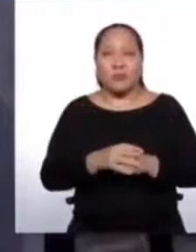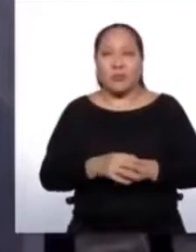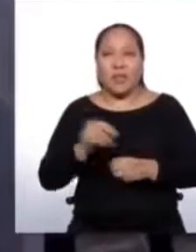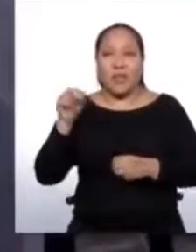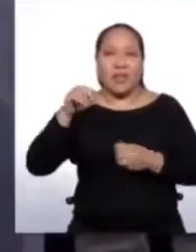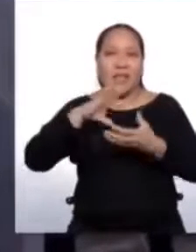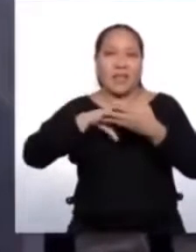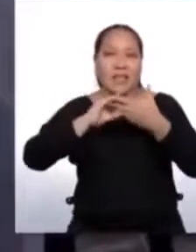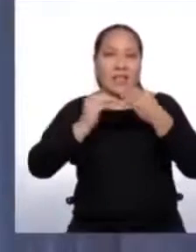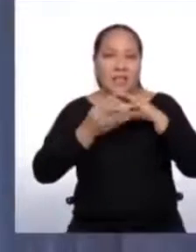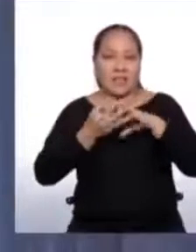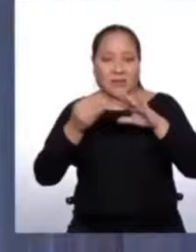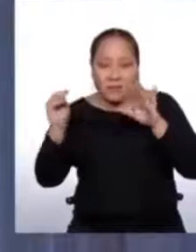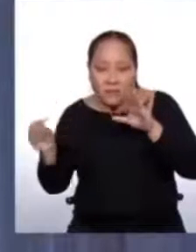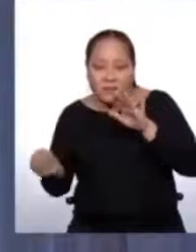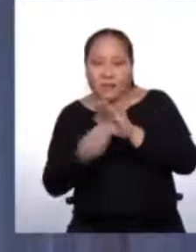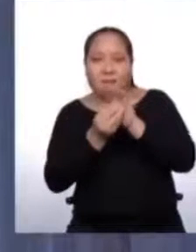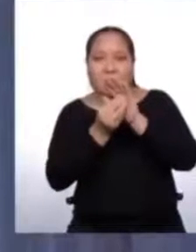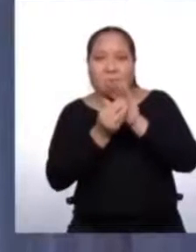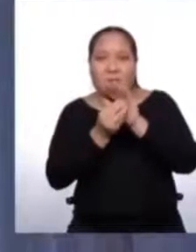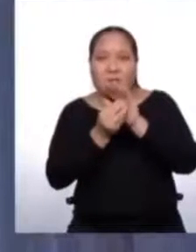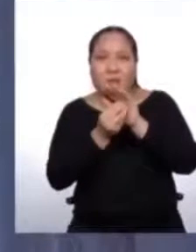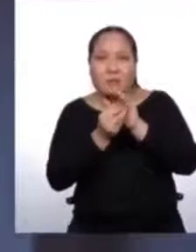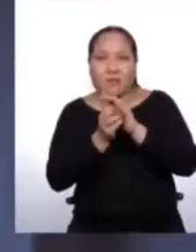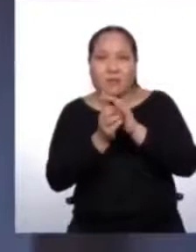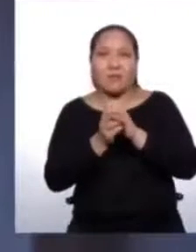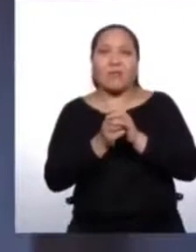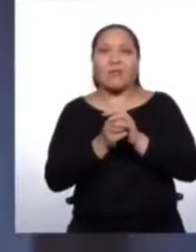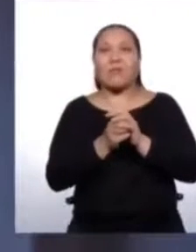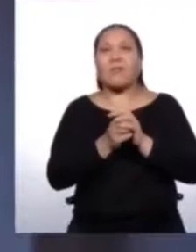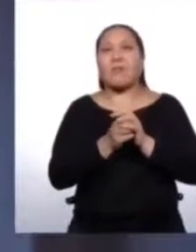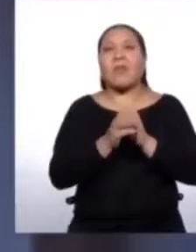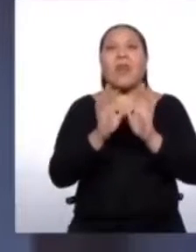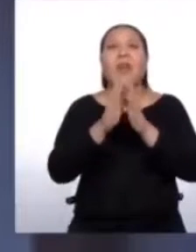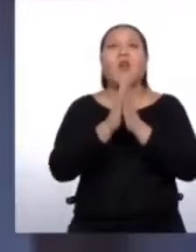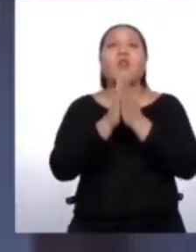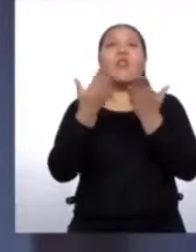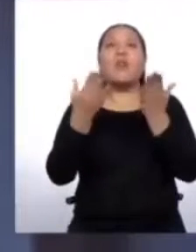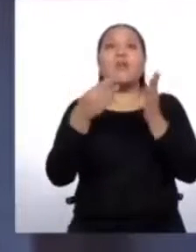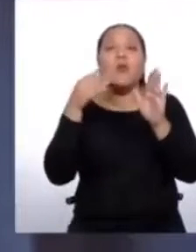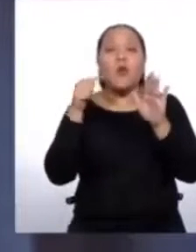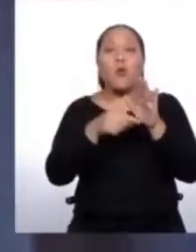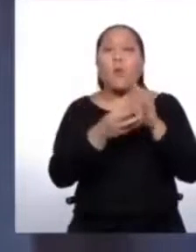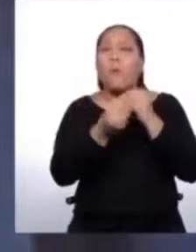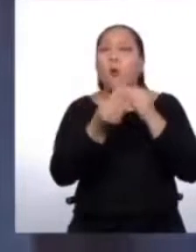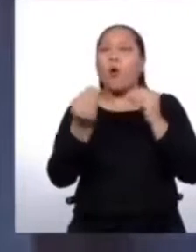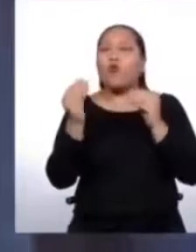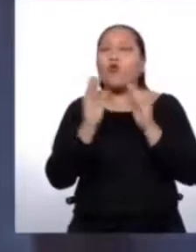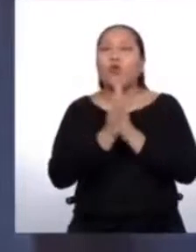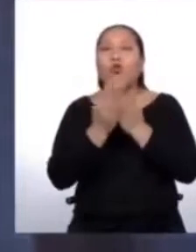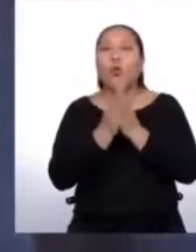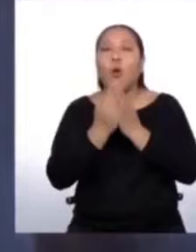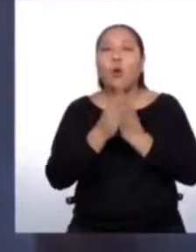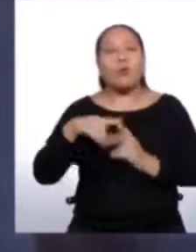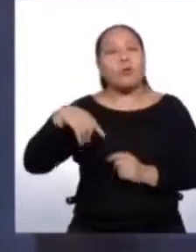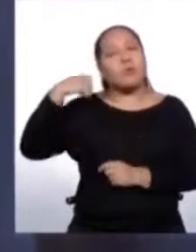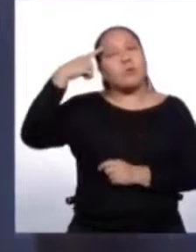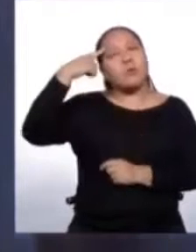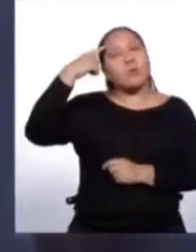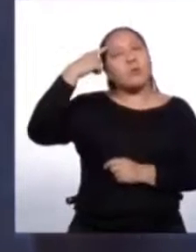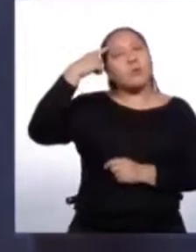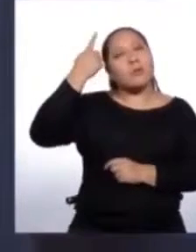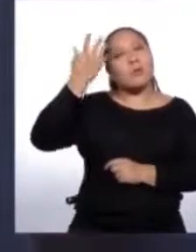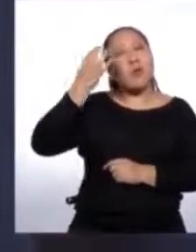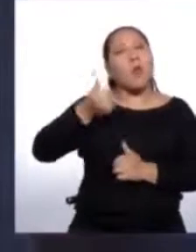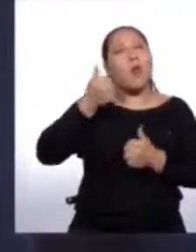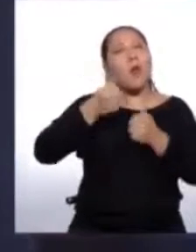cuentos ya dentro de una suerte de colección. Entonces busca un nombre y ese nombre es La palabra